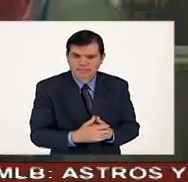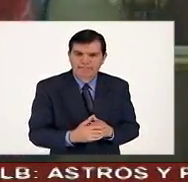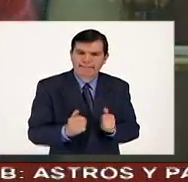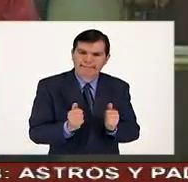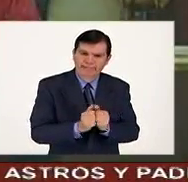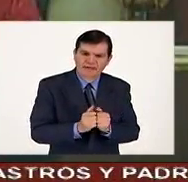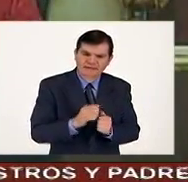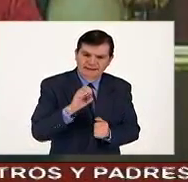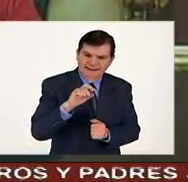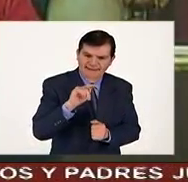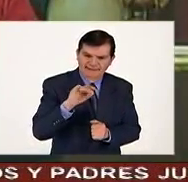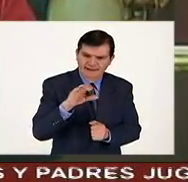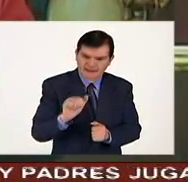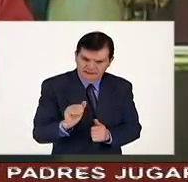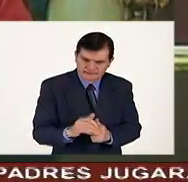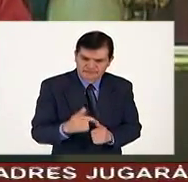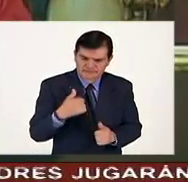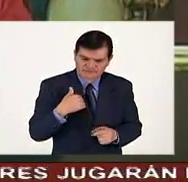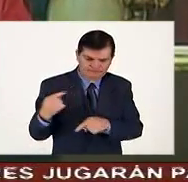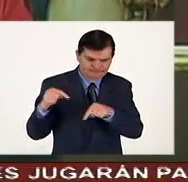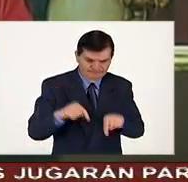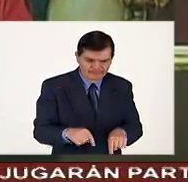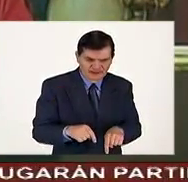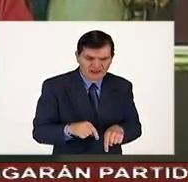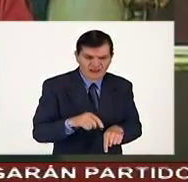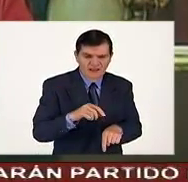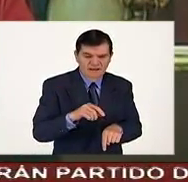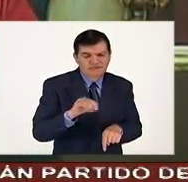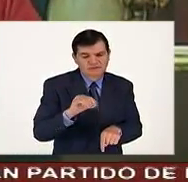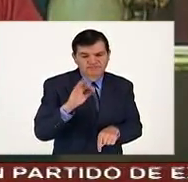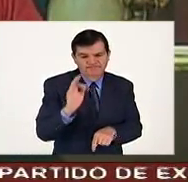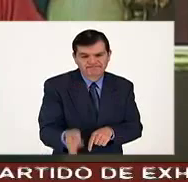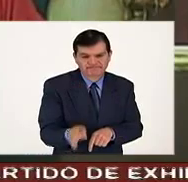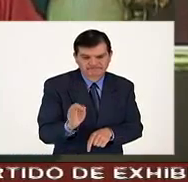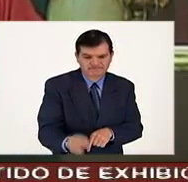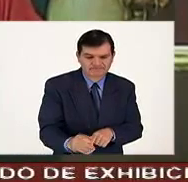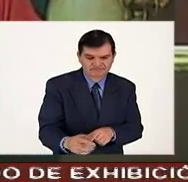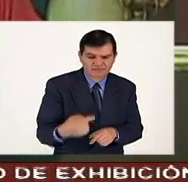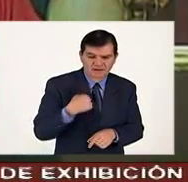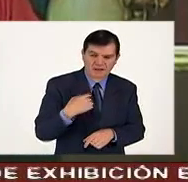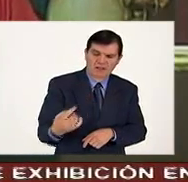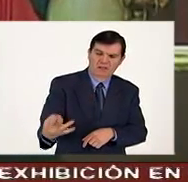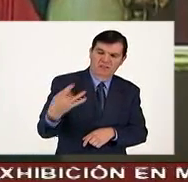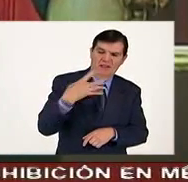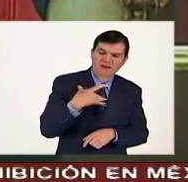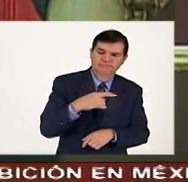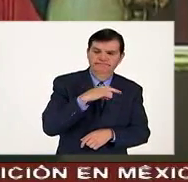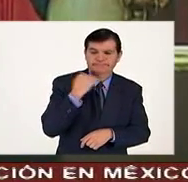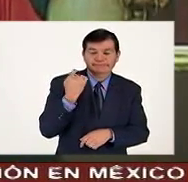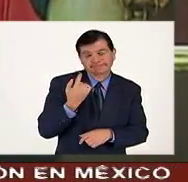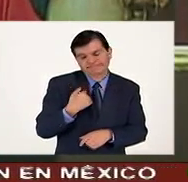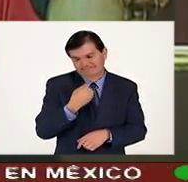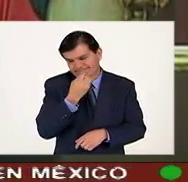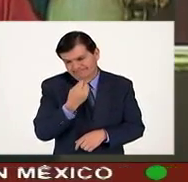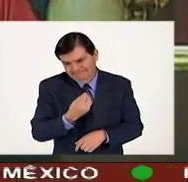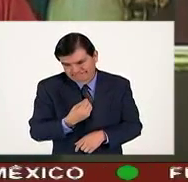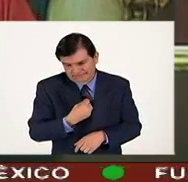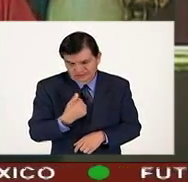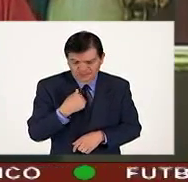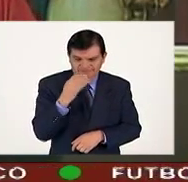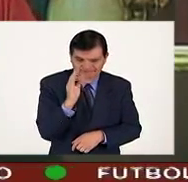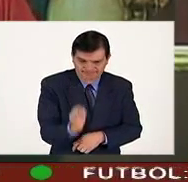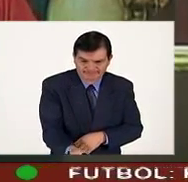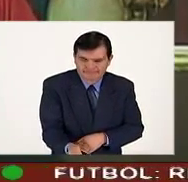con nuestra ética, a reconocer estos resultados adversos, a